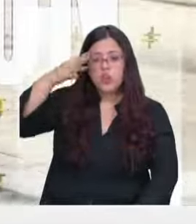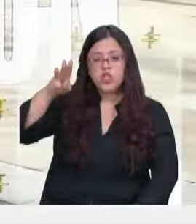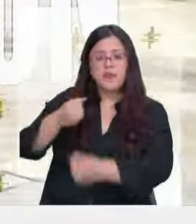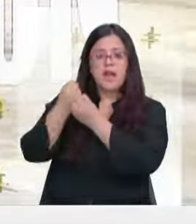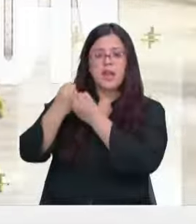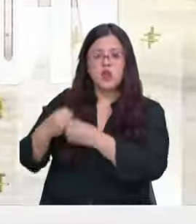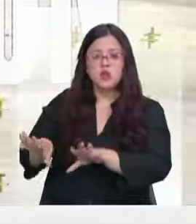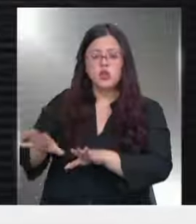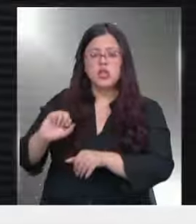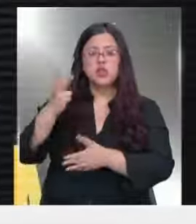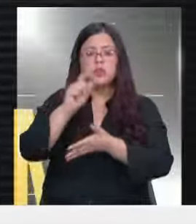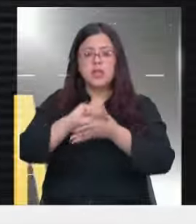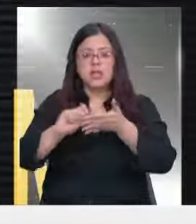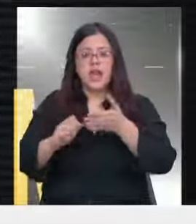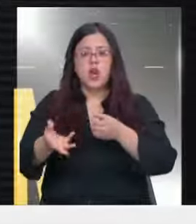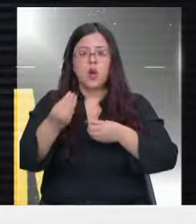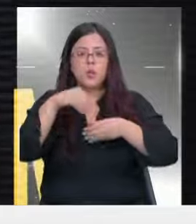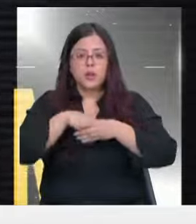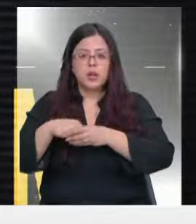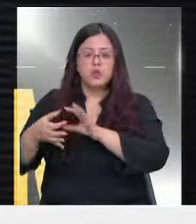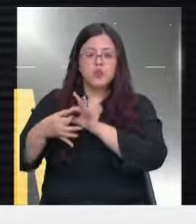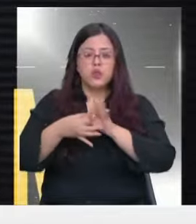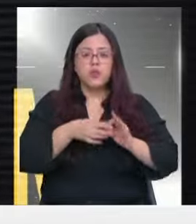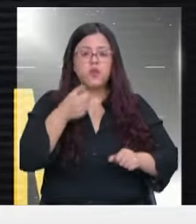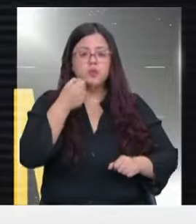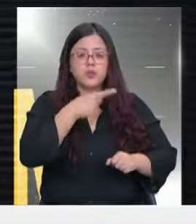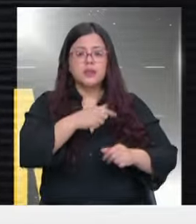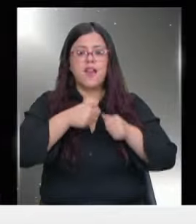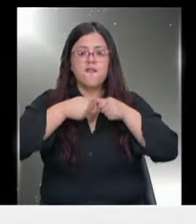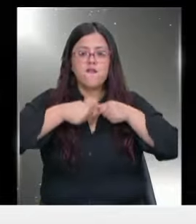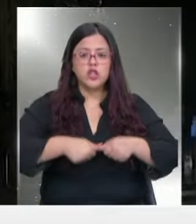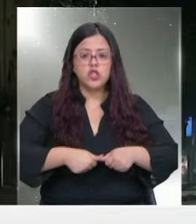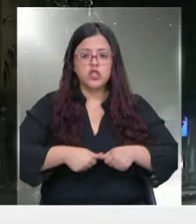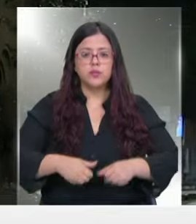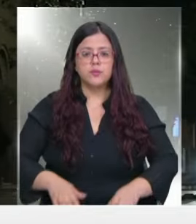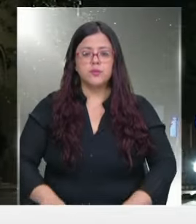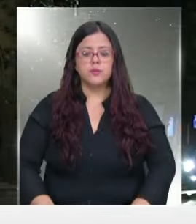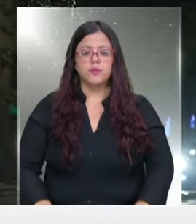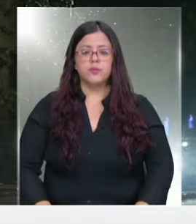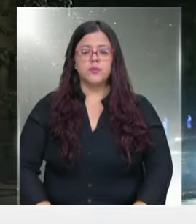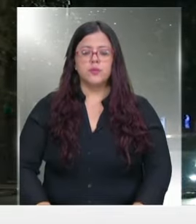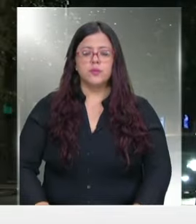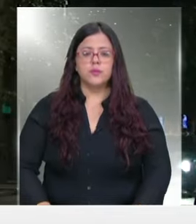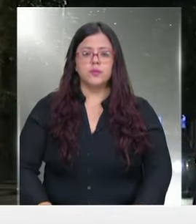renunció a la Subsecretaría del Interior tras ser acusado de violación.